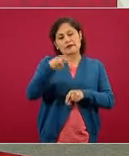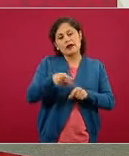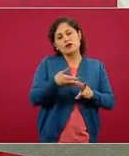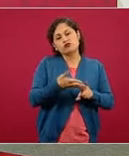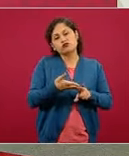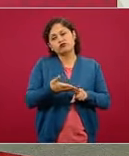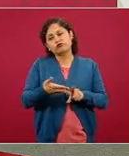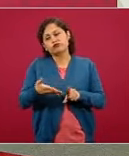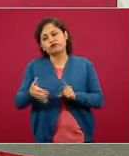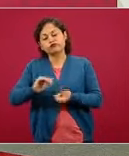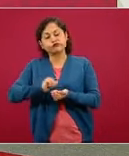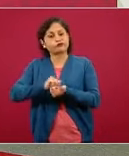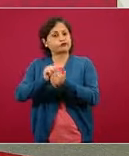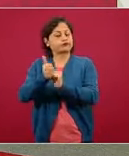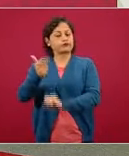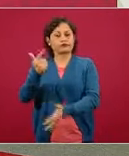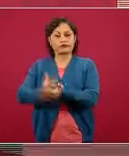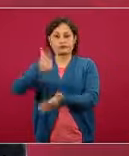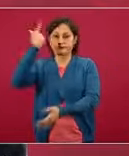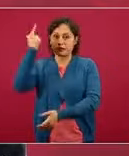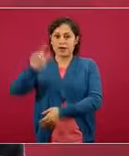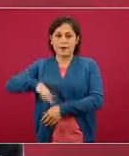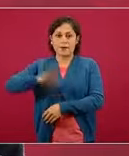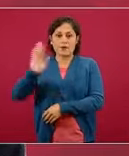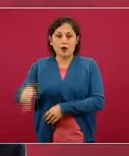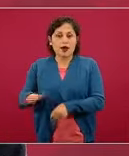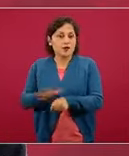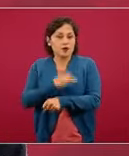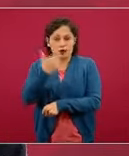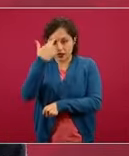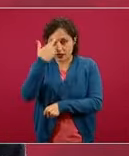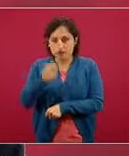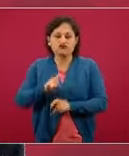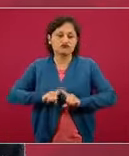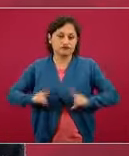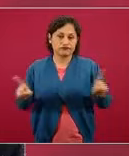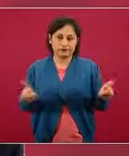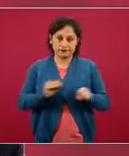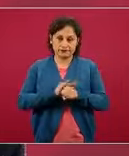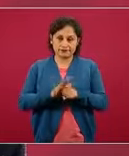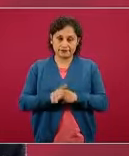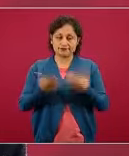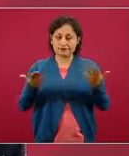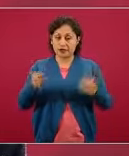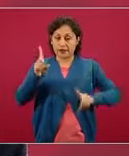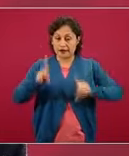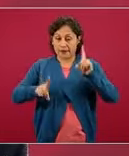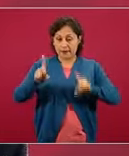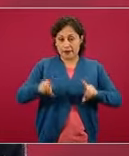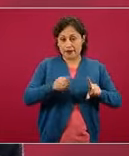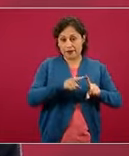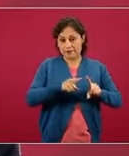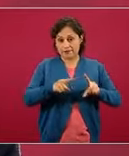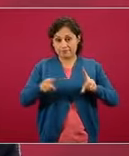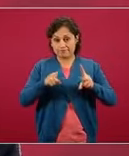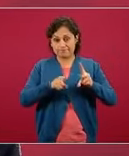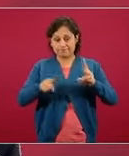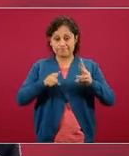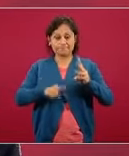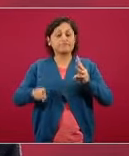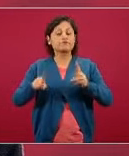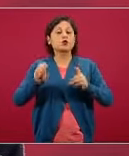etc. Pero cuando esto no es parte de esta cadena de sucesos, entonces lógicamente un caso confirmado